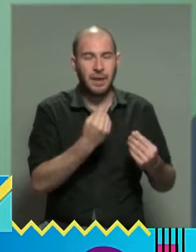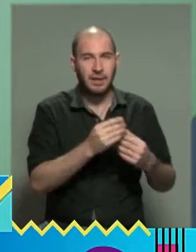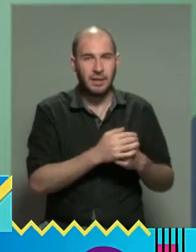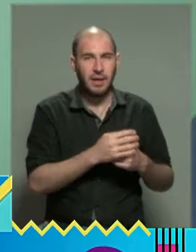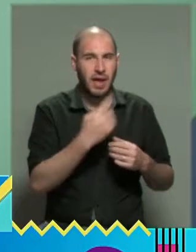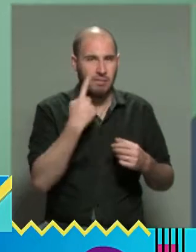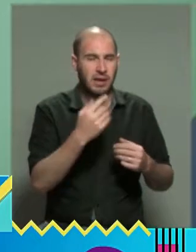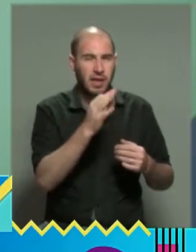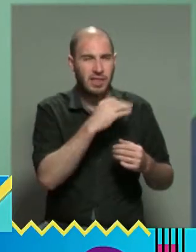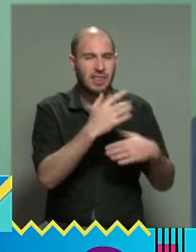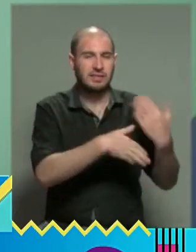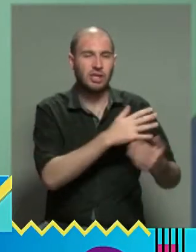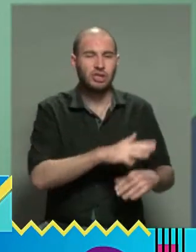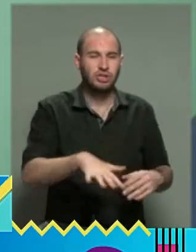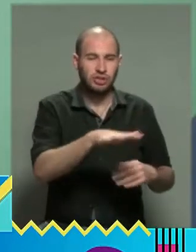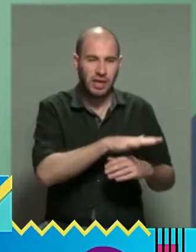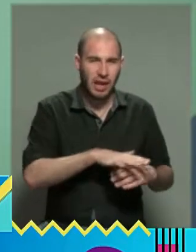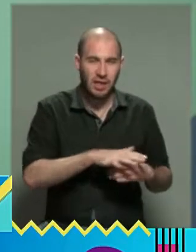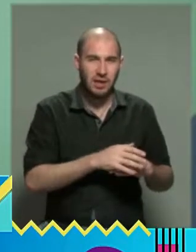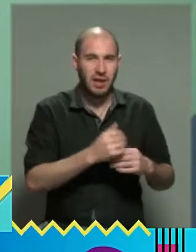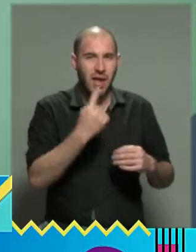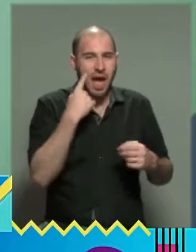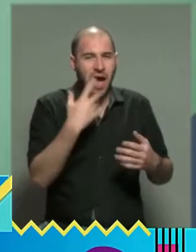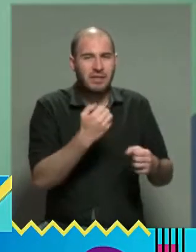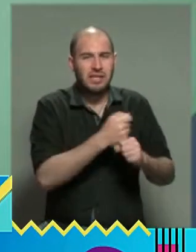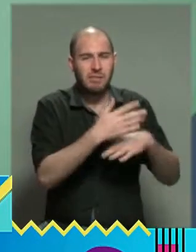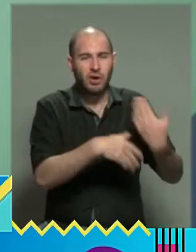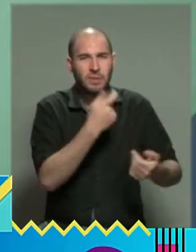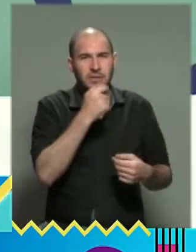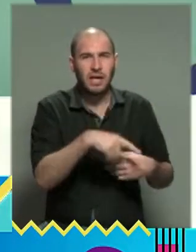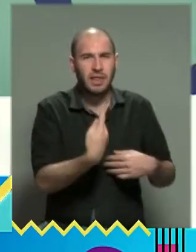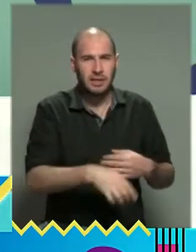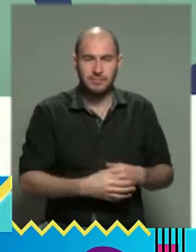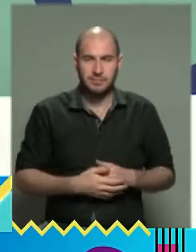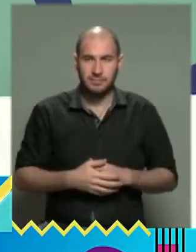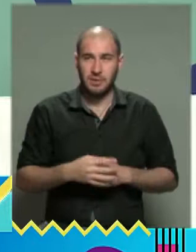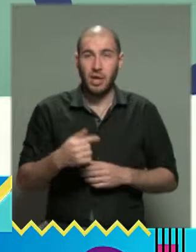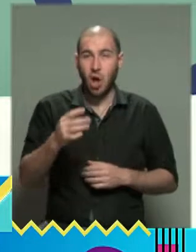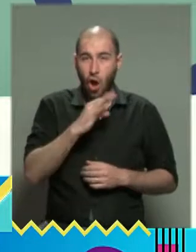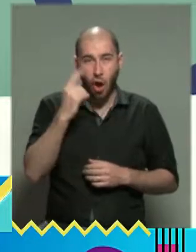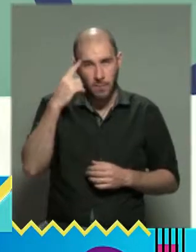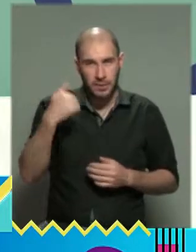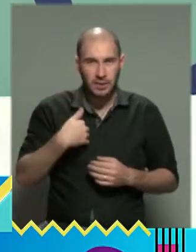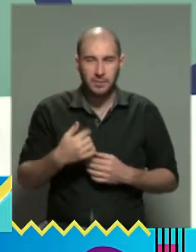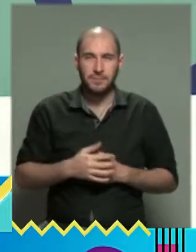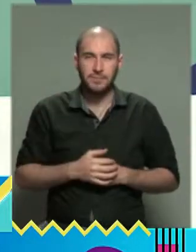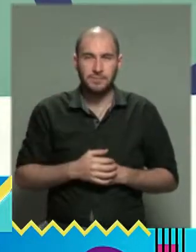verlo, ¿no?, desde una perspectiva del desarrollo social? ¿Qué es lo que tenemos que trabajar hoy en Mendoza? Yo para mí, que